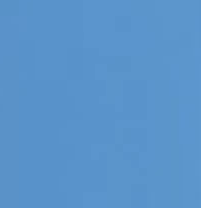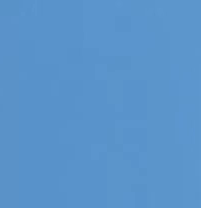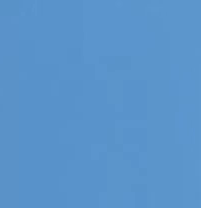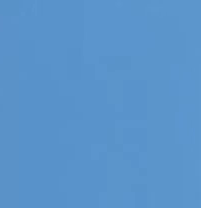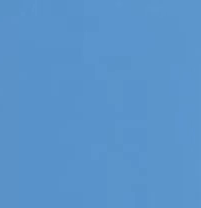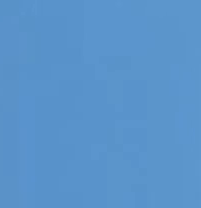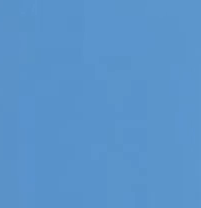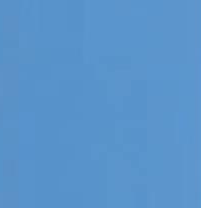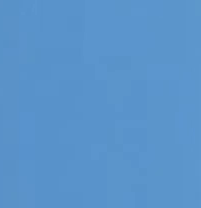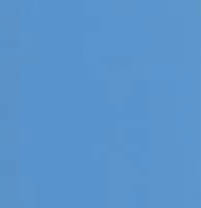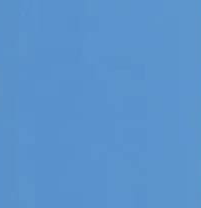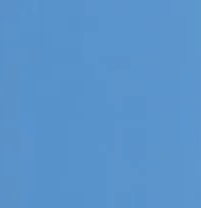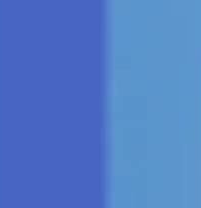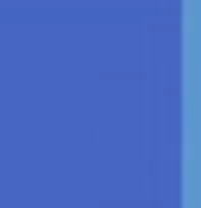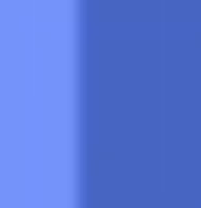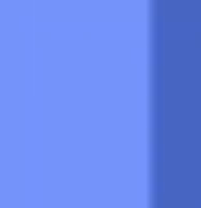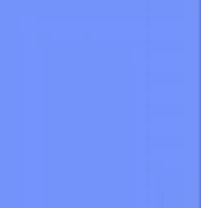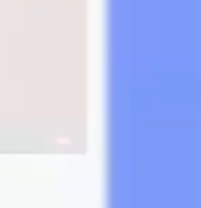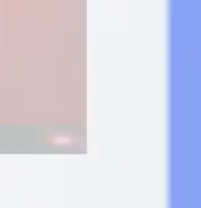Educated 2020.